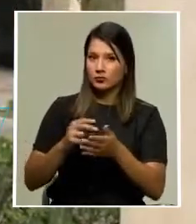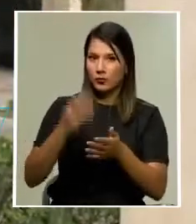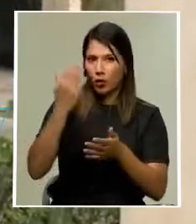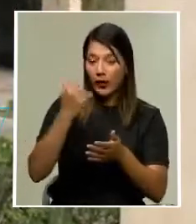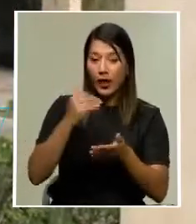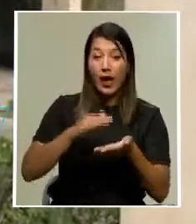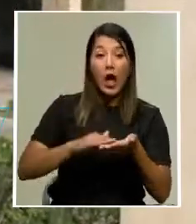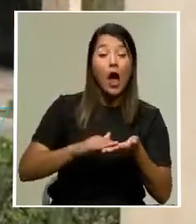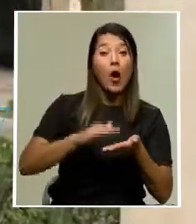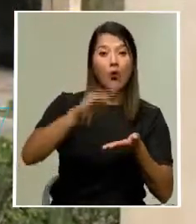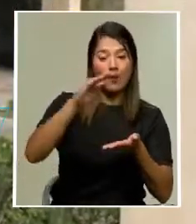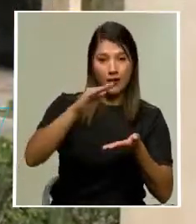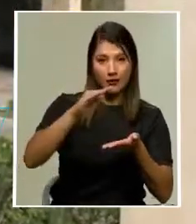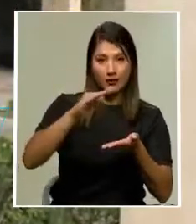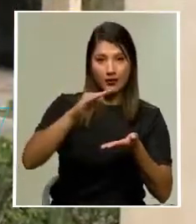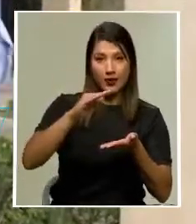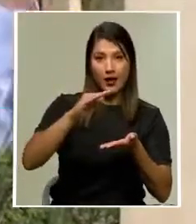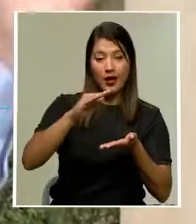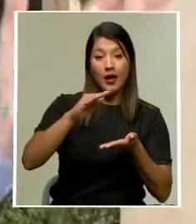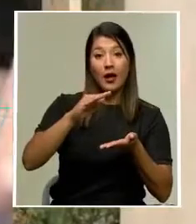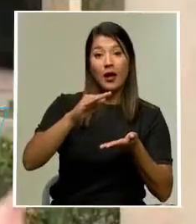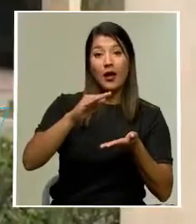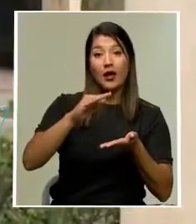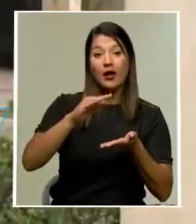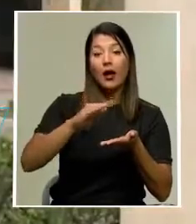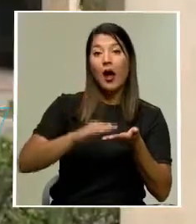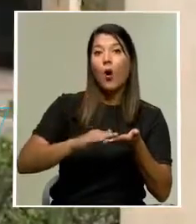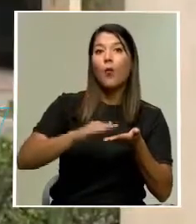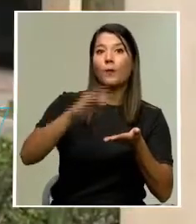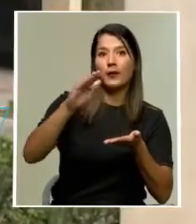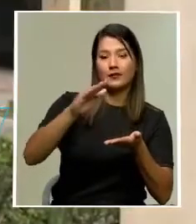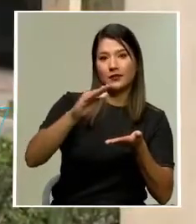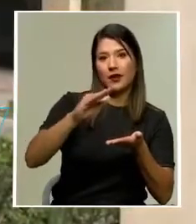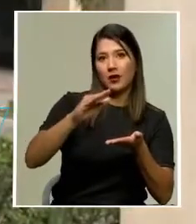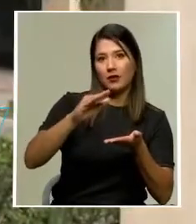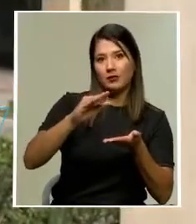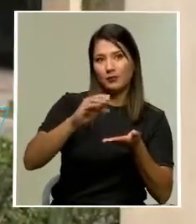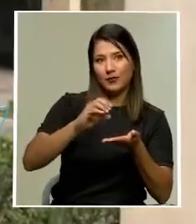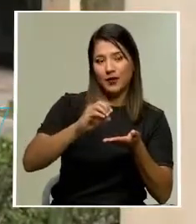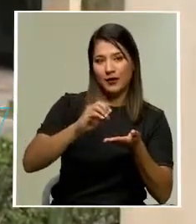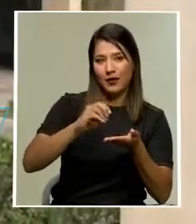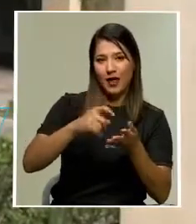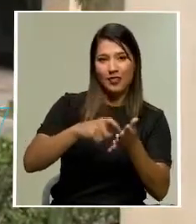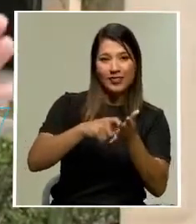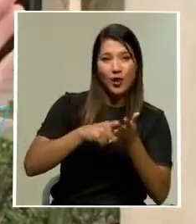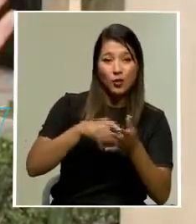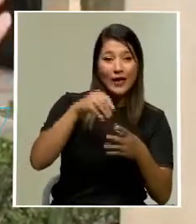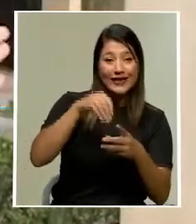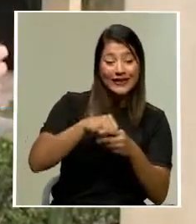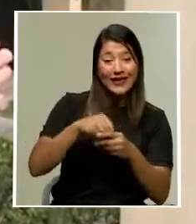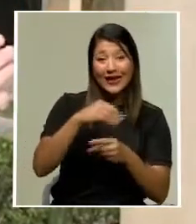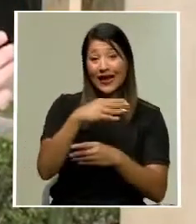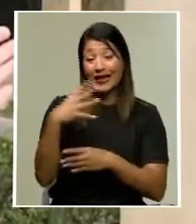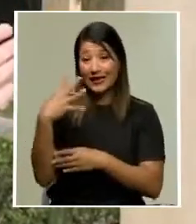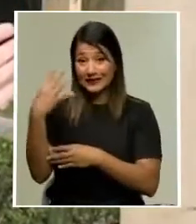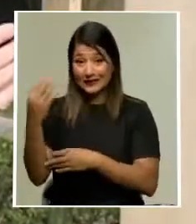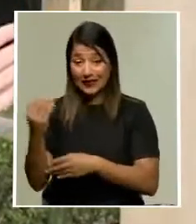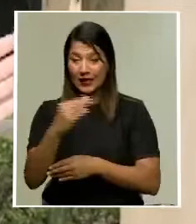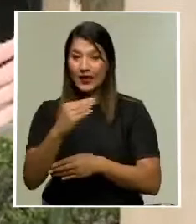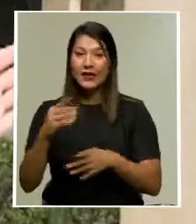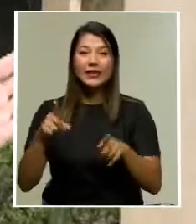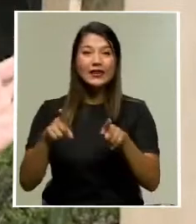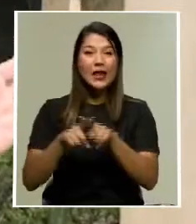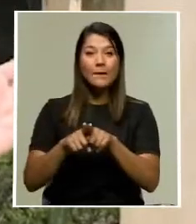que pagarlo. El que está endeudado le va a tocar pagar esa deuda. Vas a dejar a mucha gente fuera de